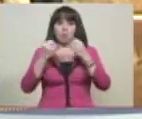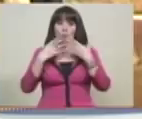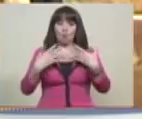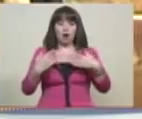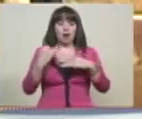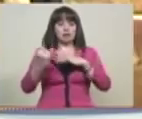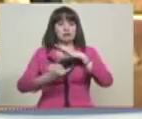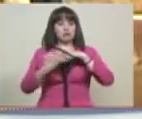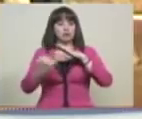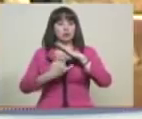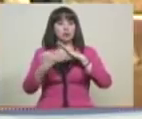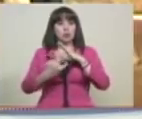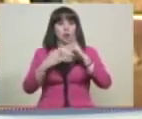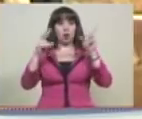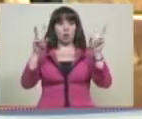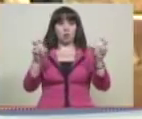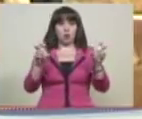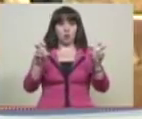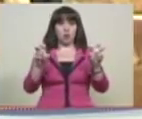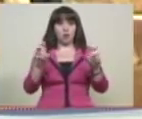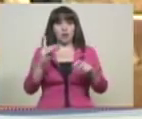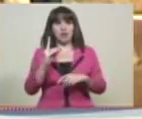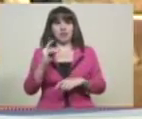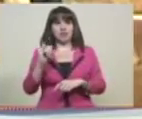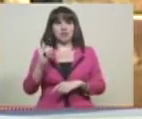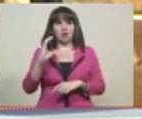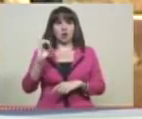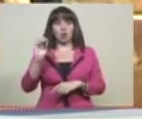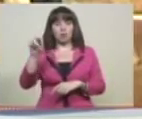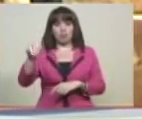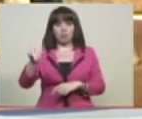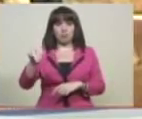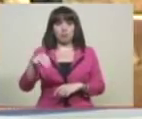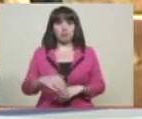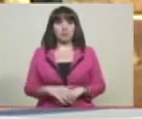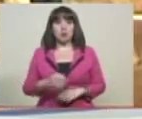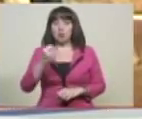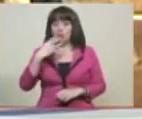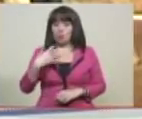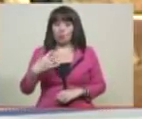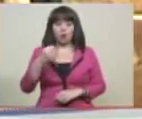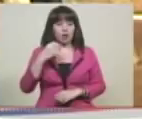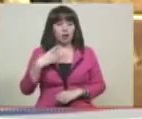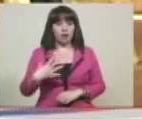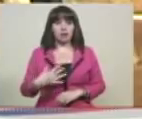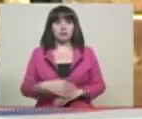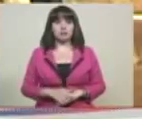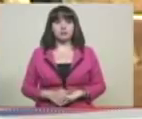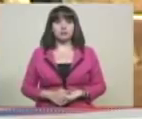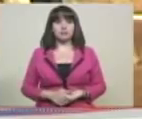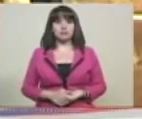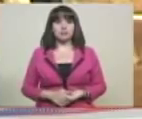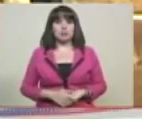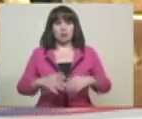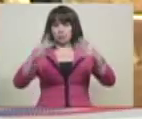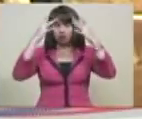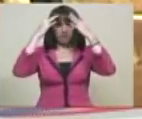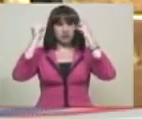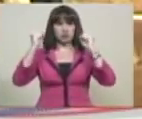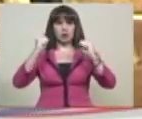instituciones, como el DICOM, muy buenas, de lo más